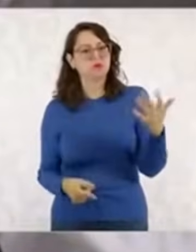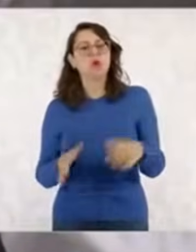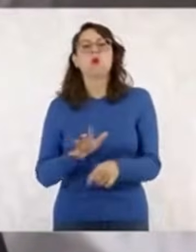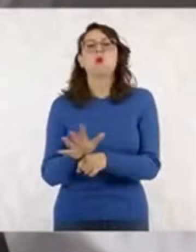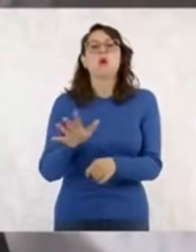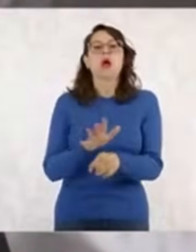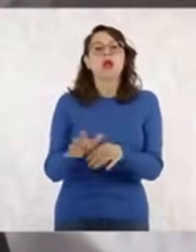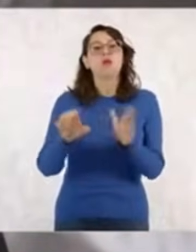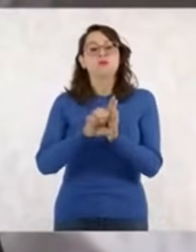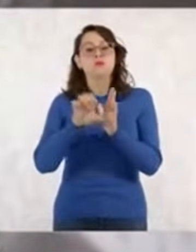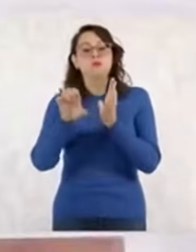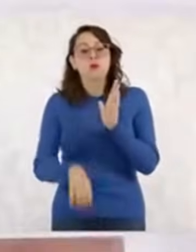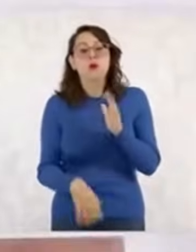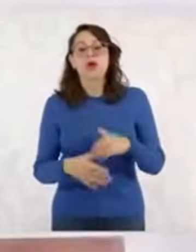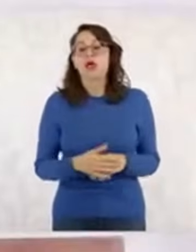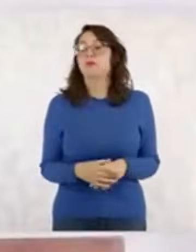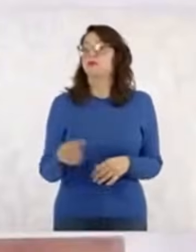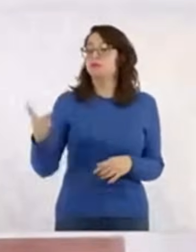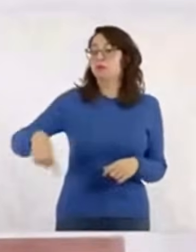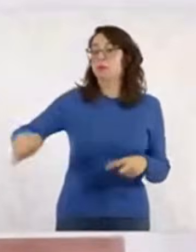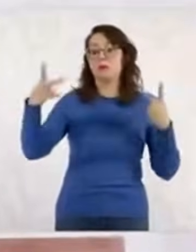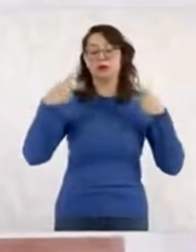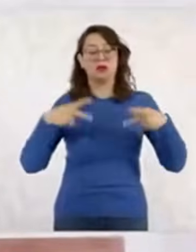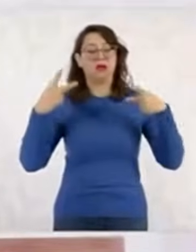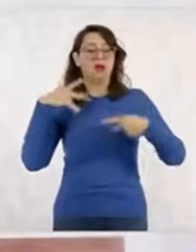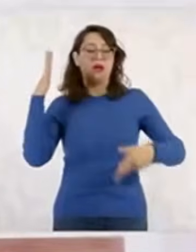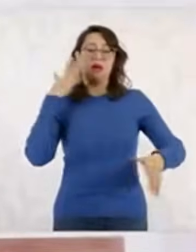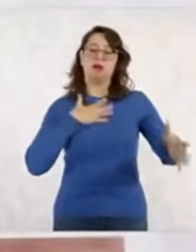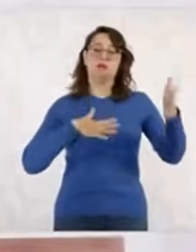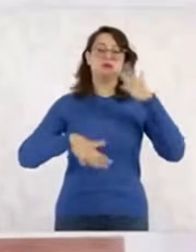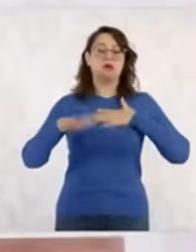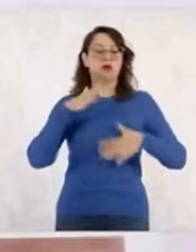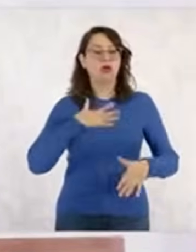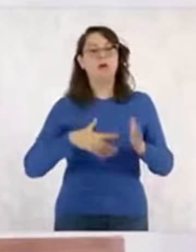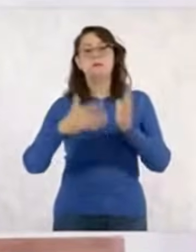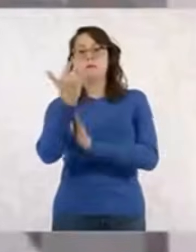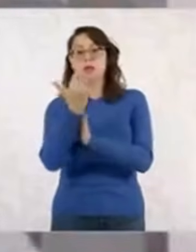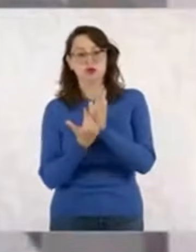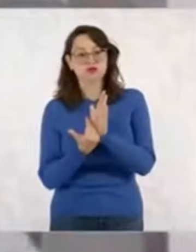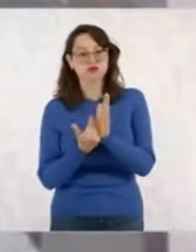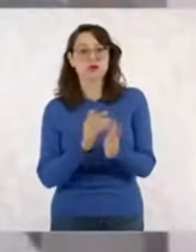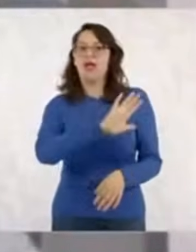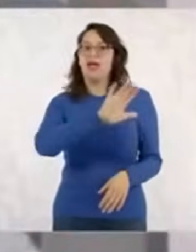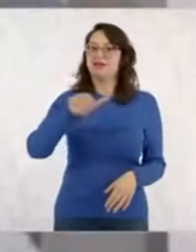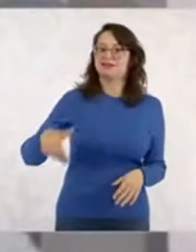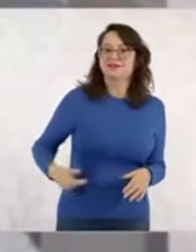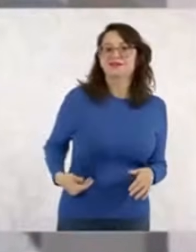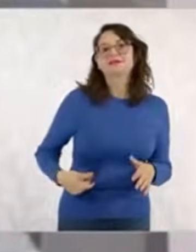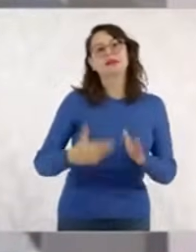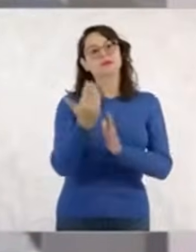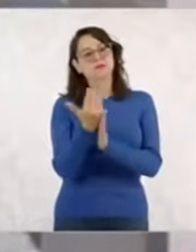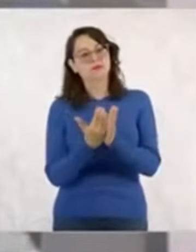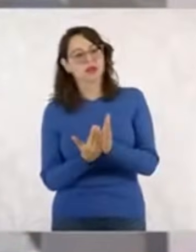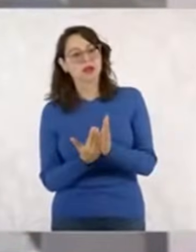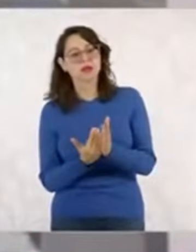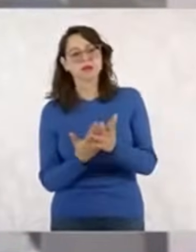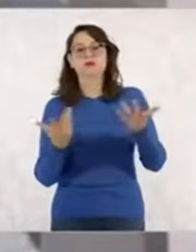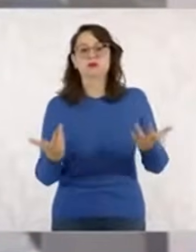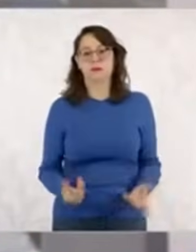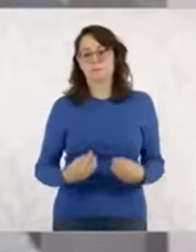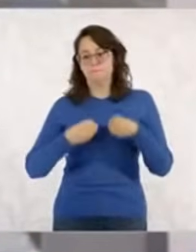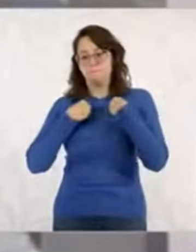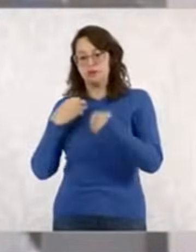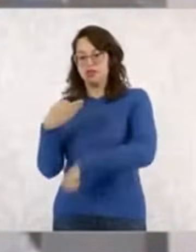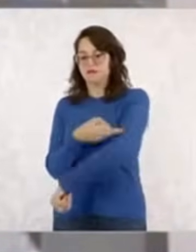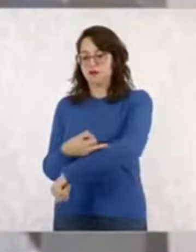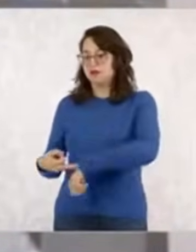reducción de la fatiga y con ello de los accidentes laborales, un mayor equilibrio entre la vida personal,